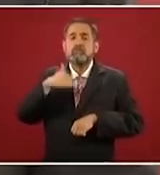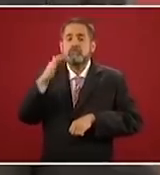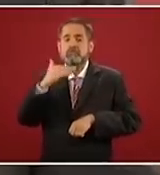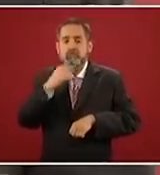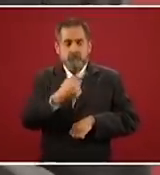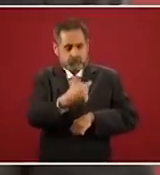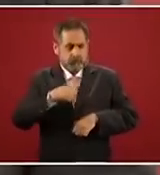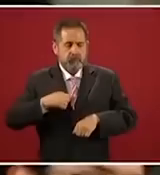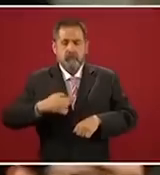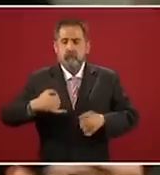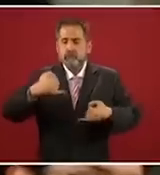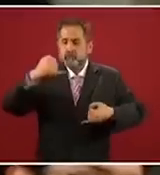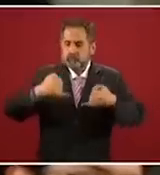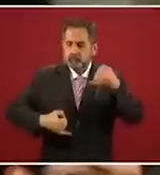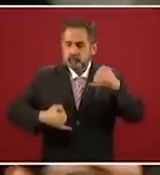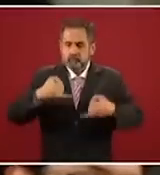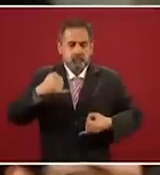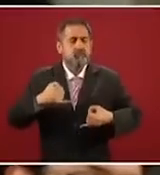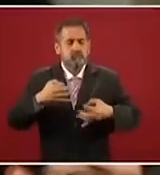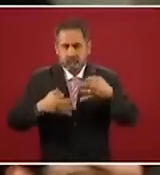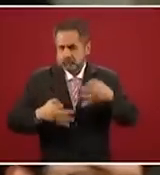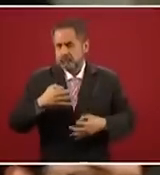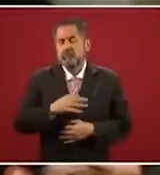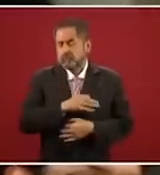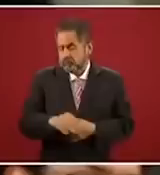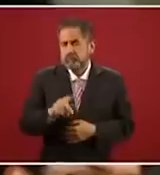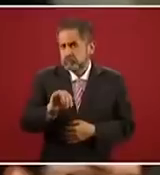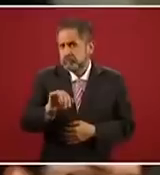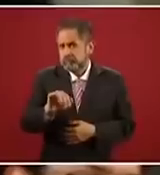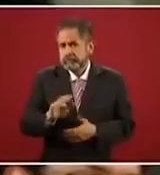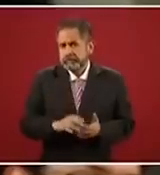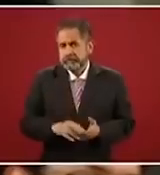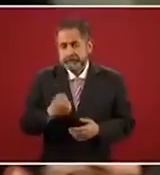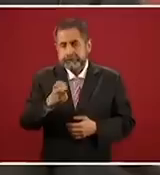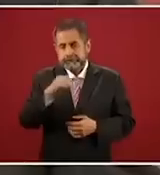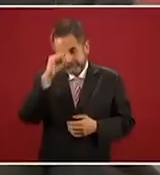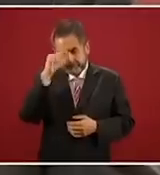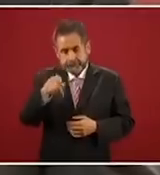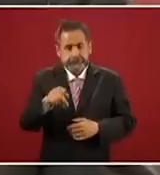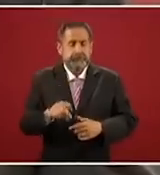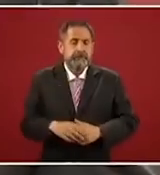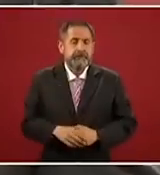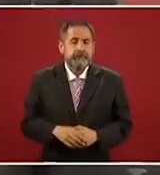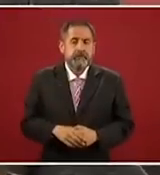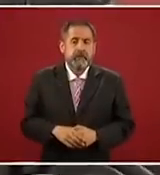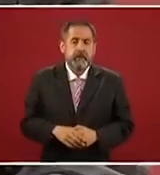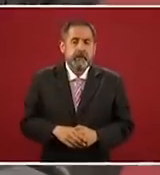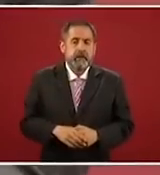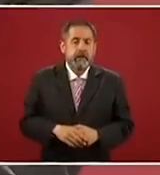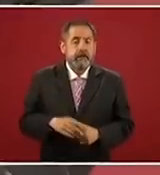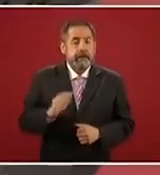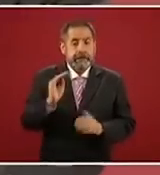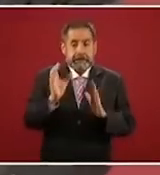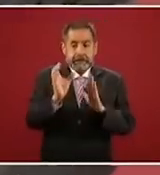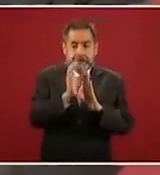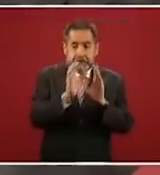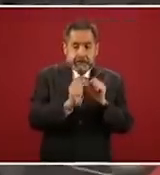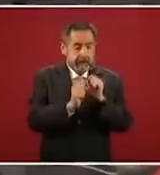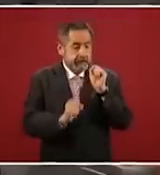que eso también hay que tomarlo en cuenta. Desde la Constitución